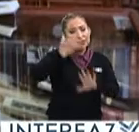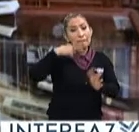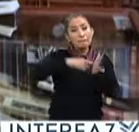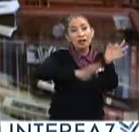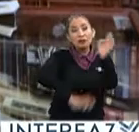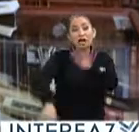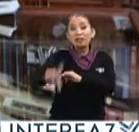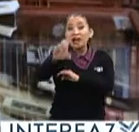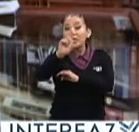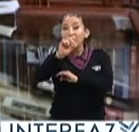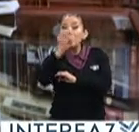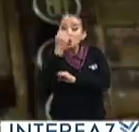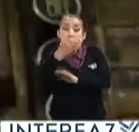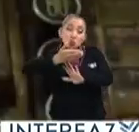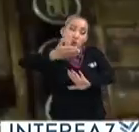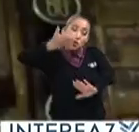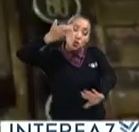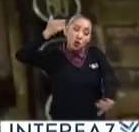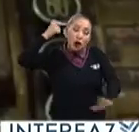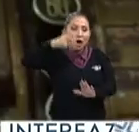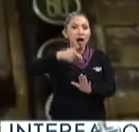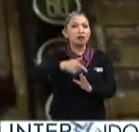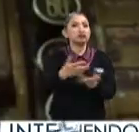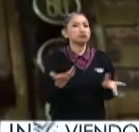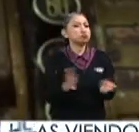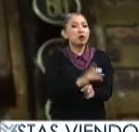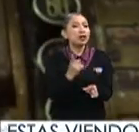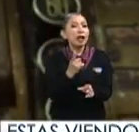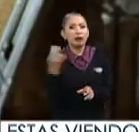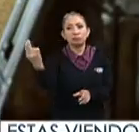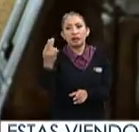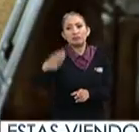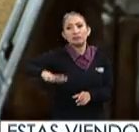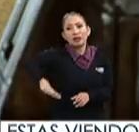en 1939 ante la